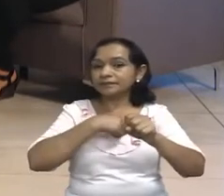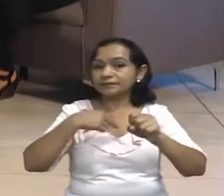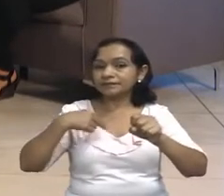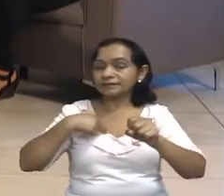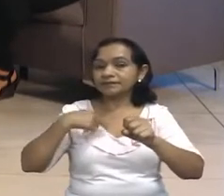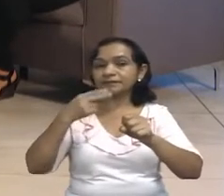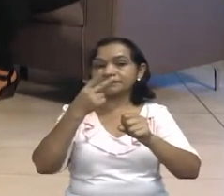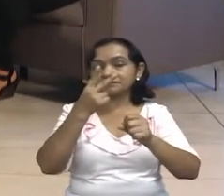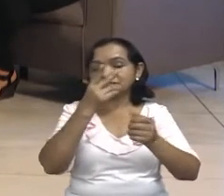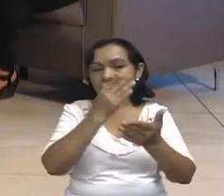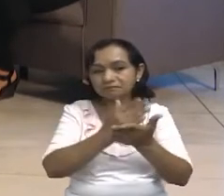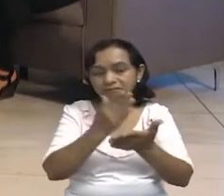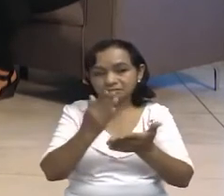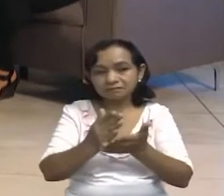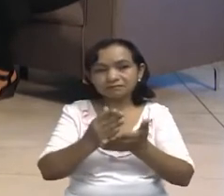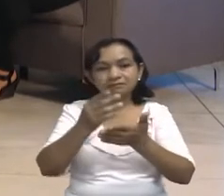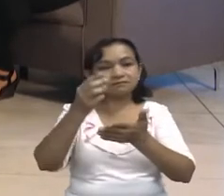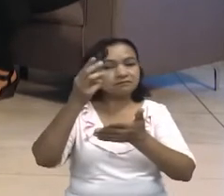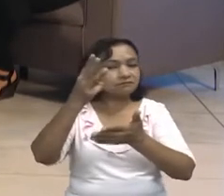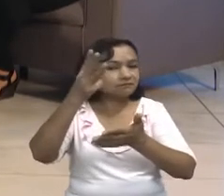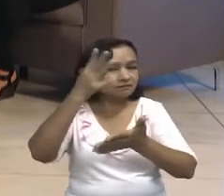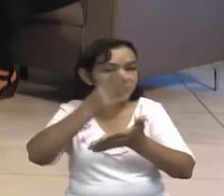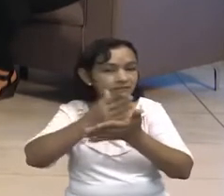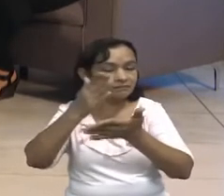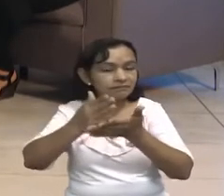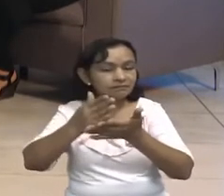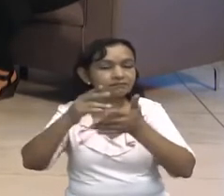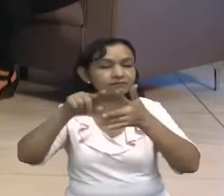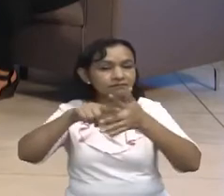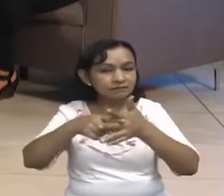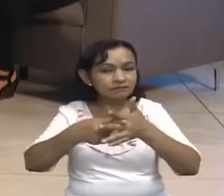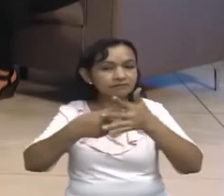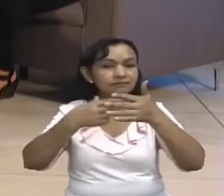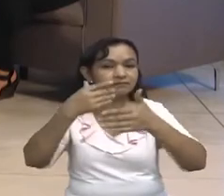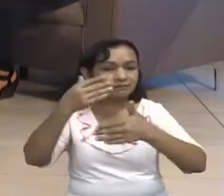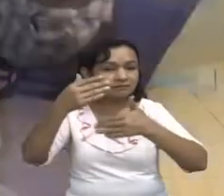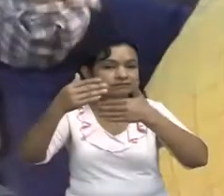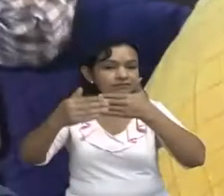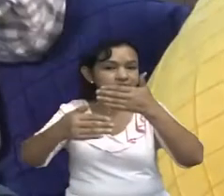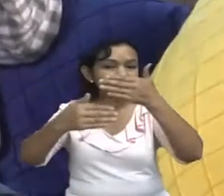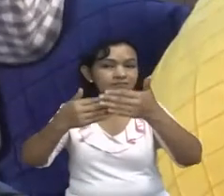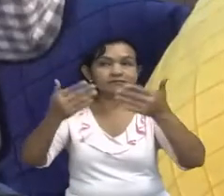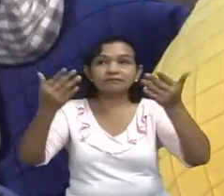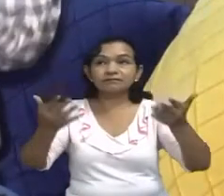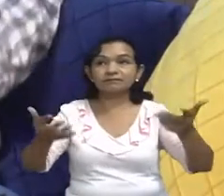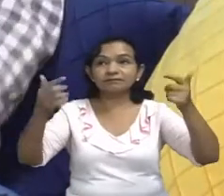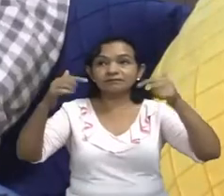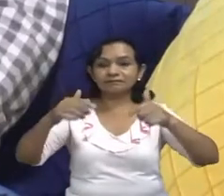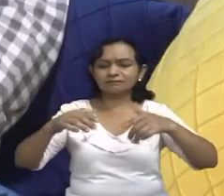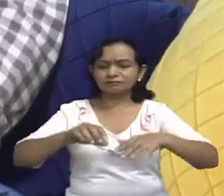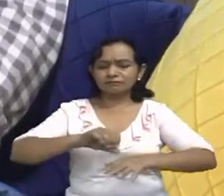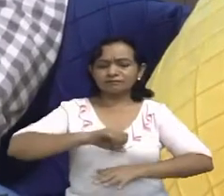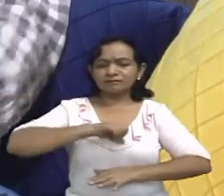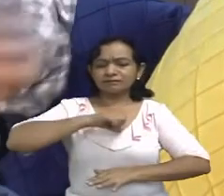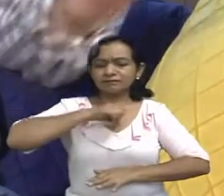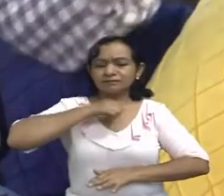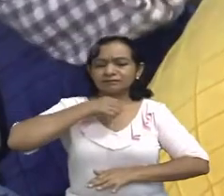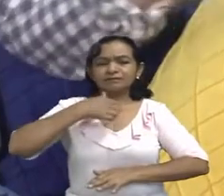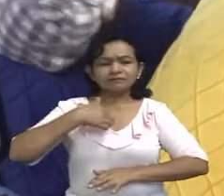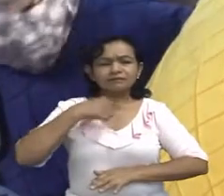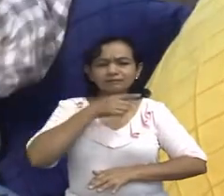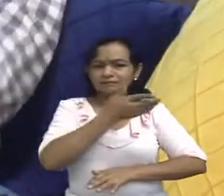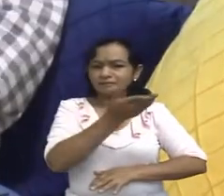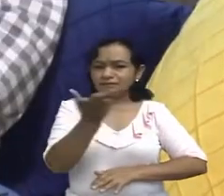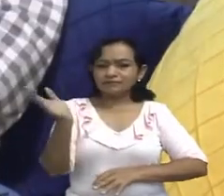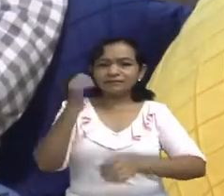transmitirse 2 veces, tal vez 3, y así se empezó, ¿verdad? Así se empezó. Y ahora yo me lleno de orgullo pues de todo lo que han hecho